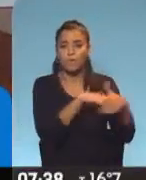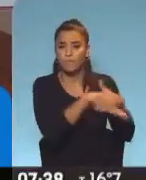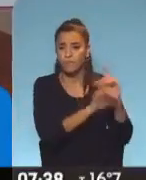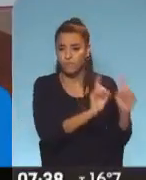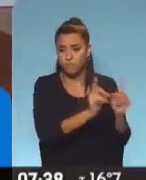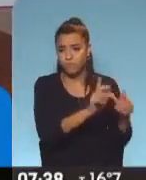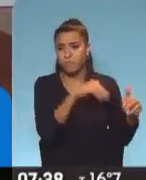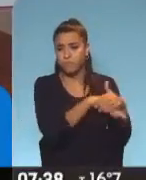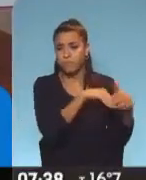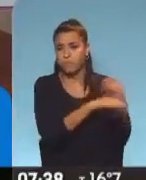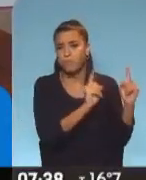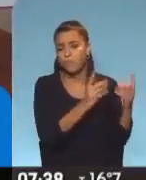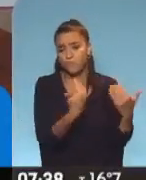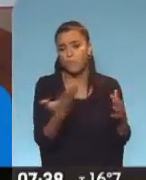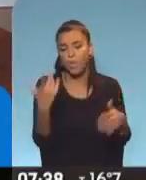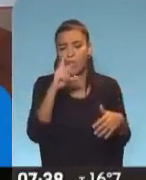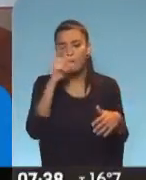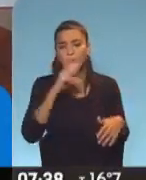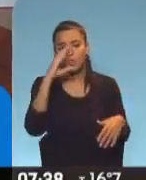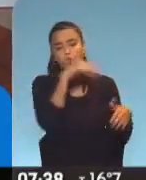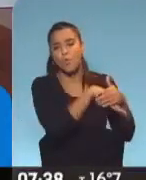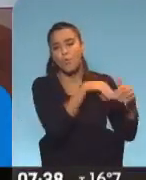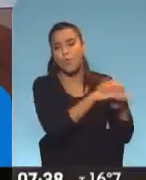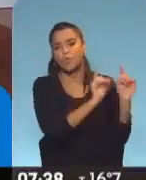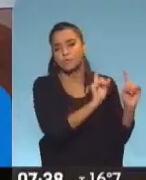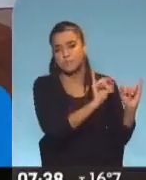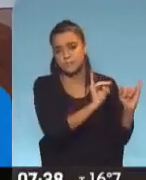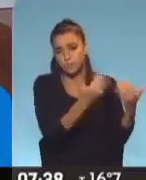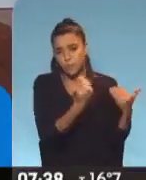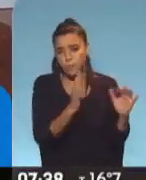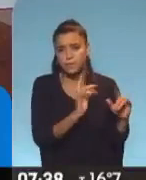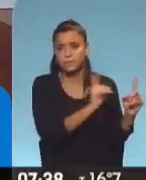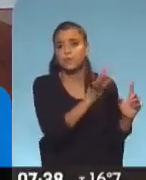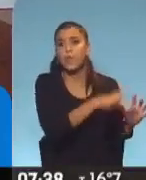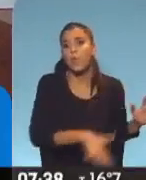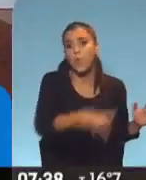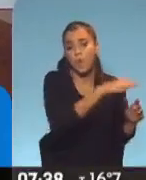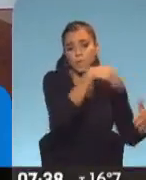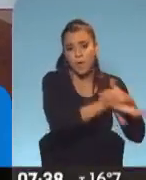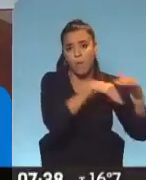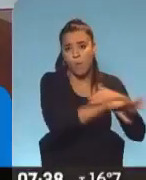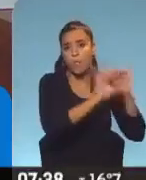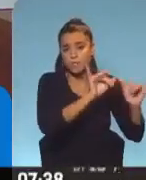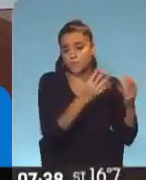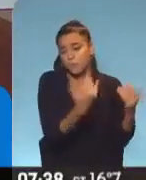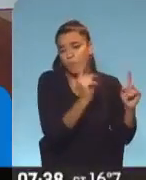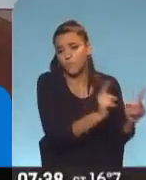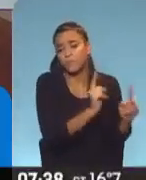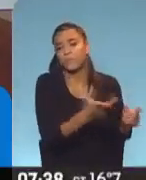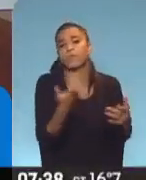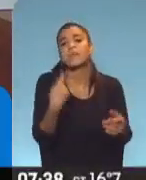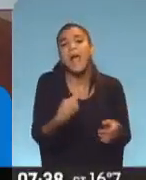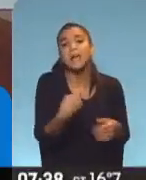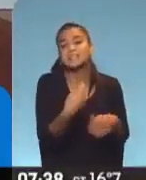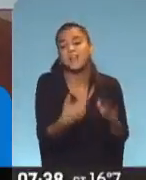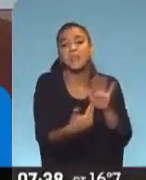reserva en algún, sí, lugar. Sí, vos podés tener el petróleo, ¿sí?, en reserva mientras tengas el lugar para guardarlo. Bueno, por eso te pregunto. Se irá consumiendo en la medida en que